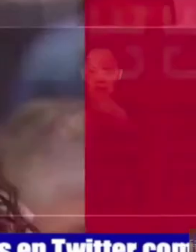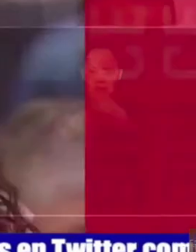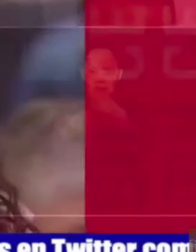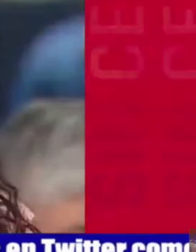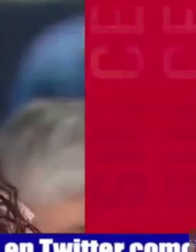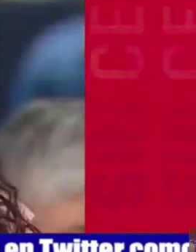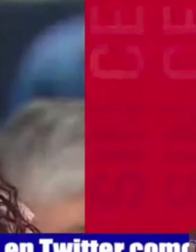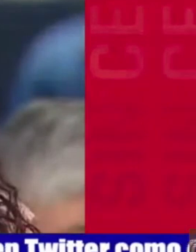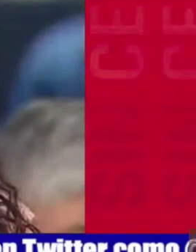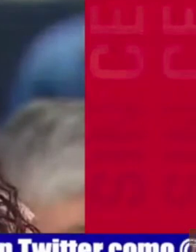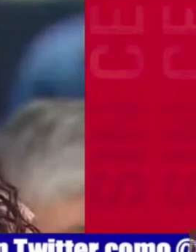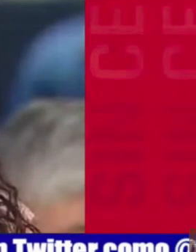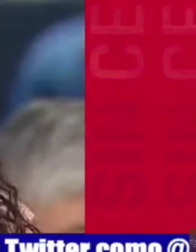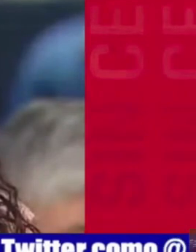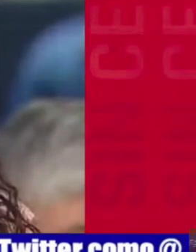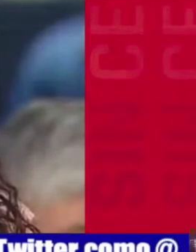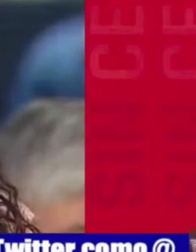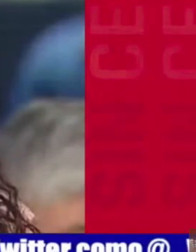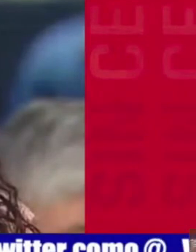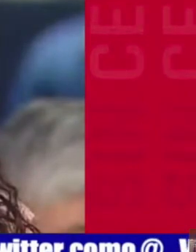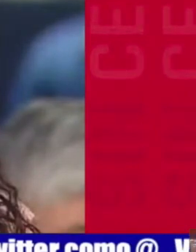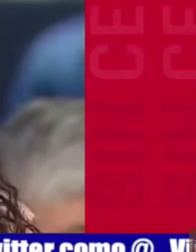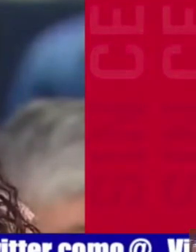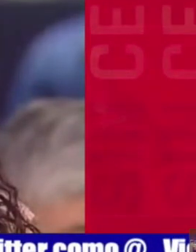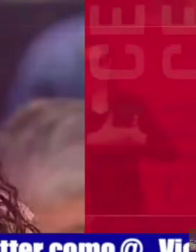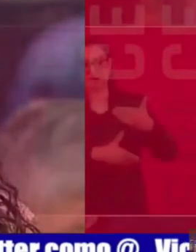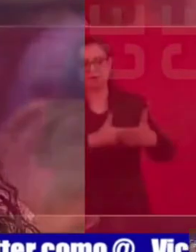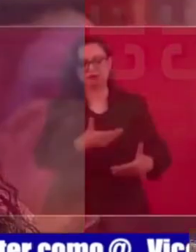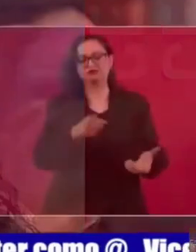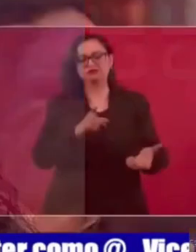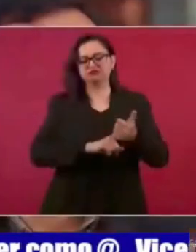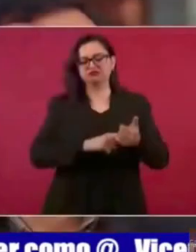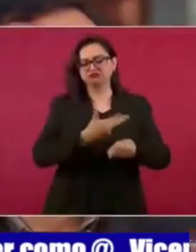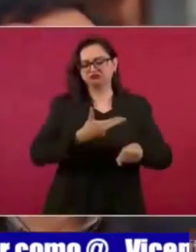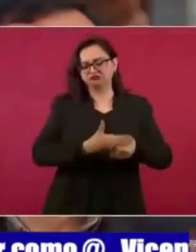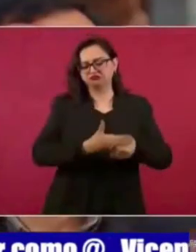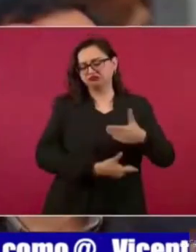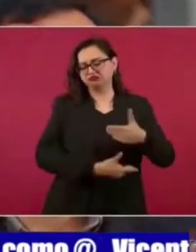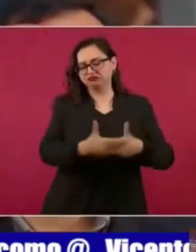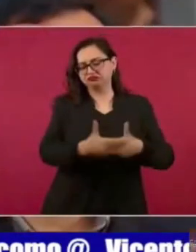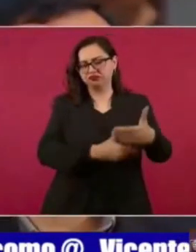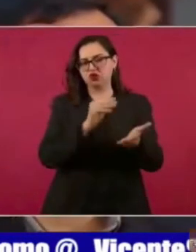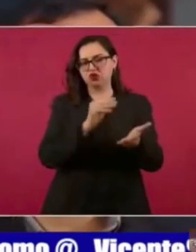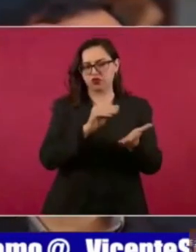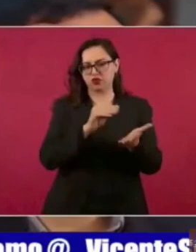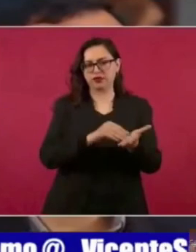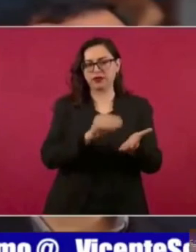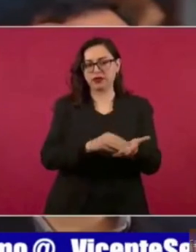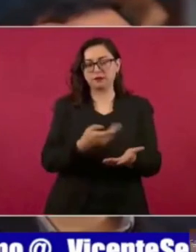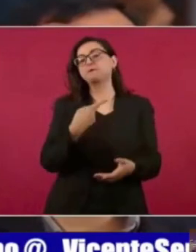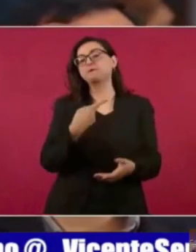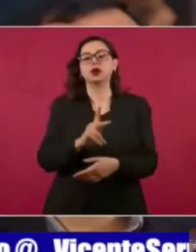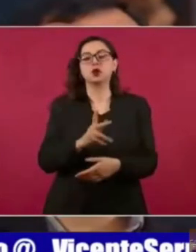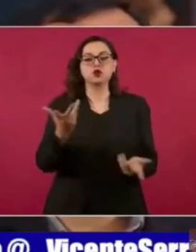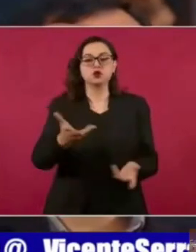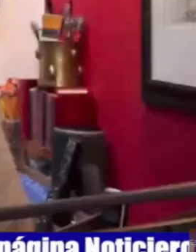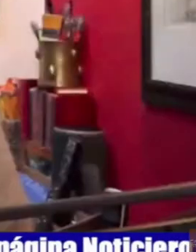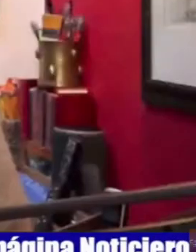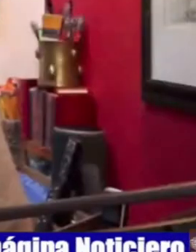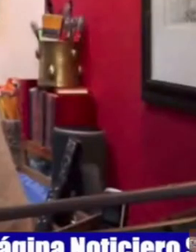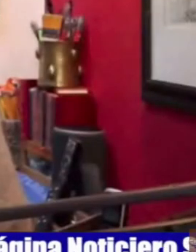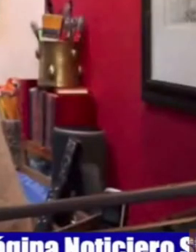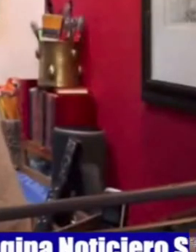México los medios de comunicación se están convirtiendo en una suerte de partidos de oposición fácticos. Y